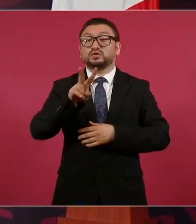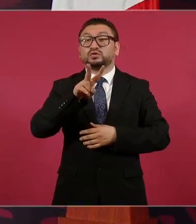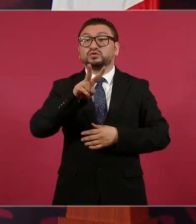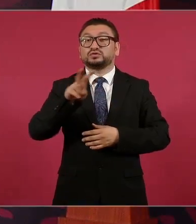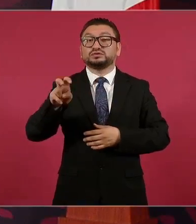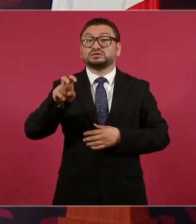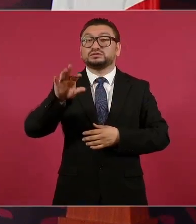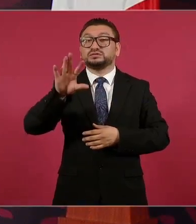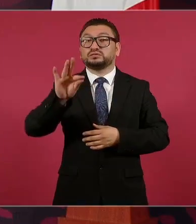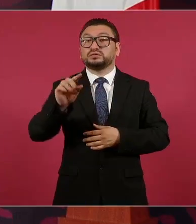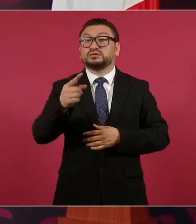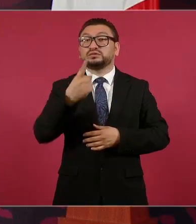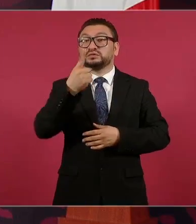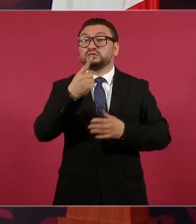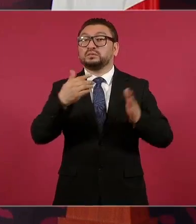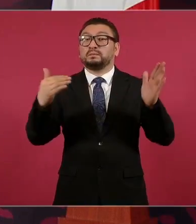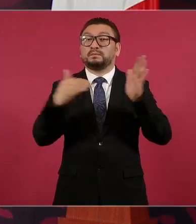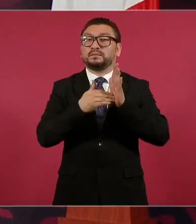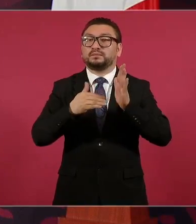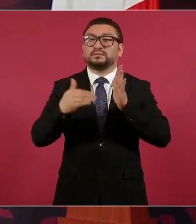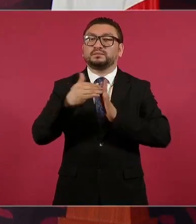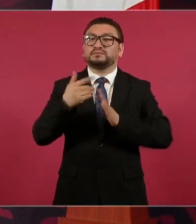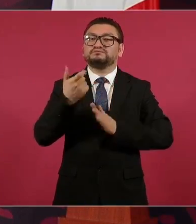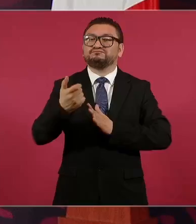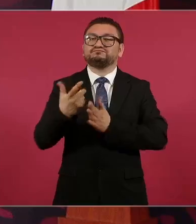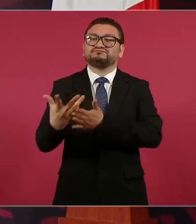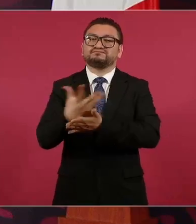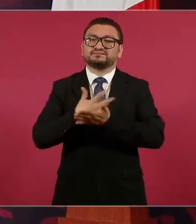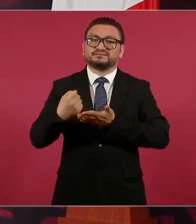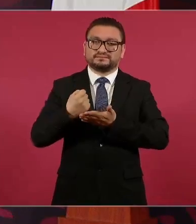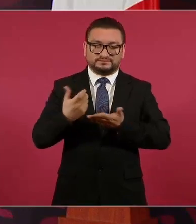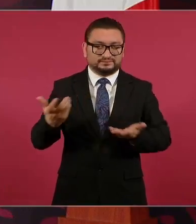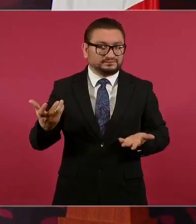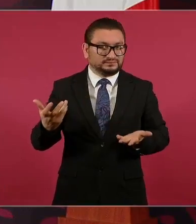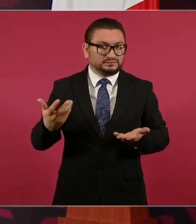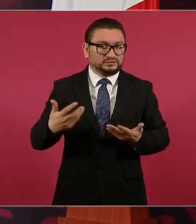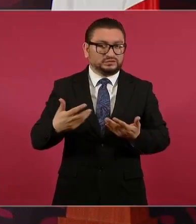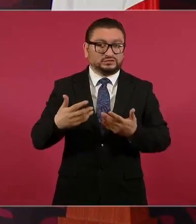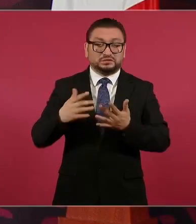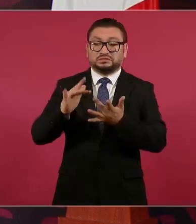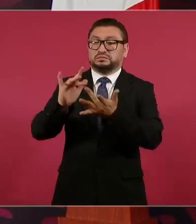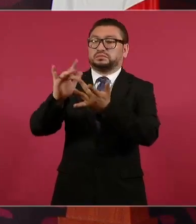241 mil millones. Y era una red.